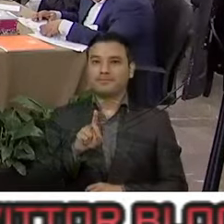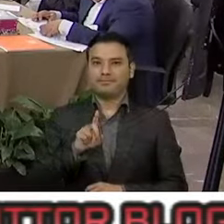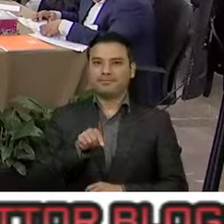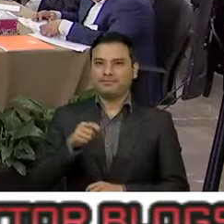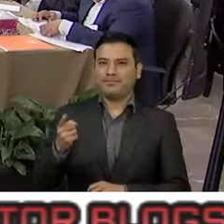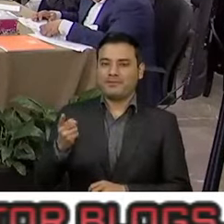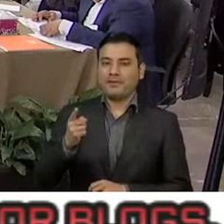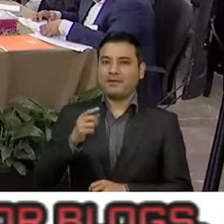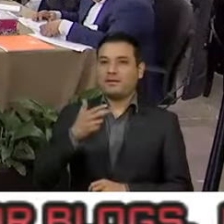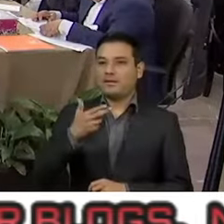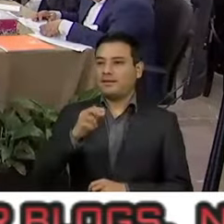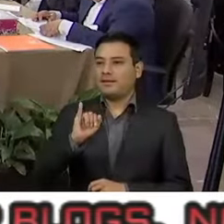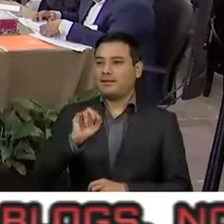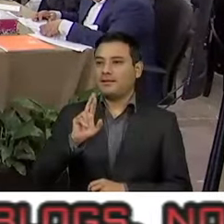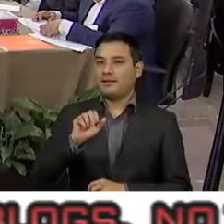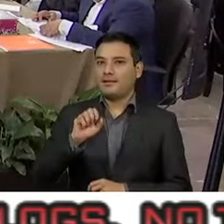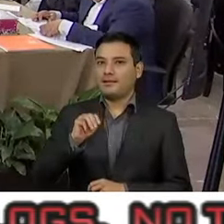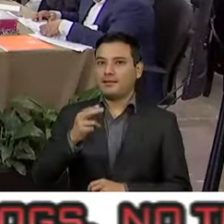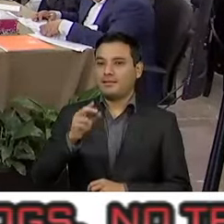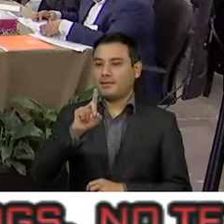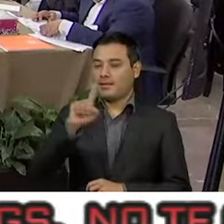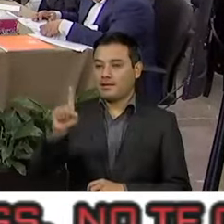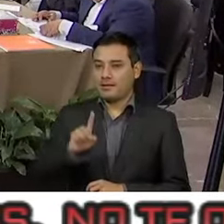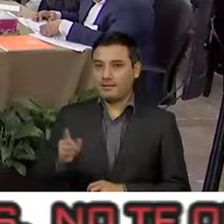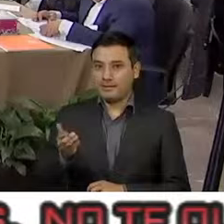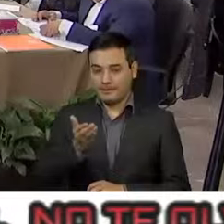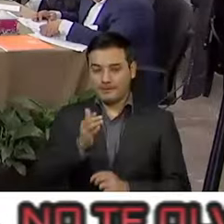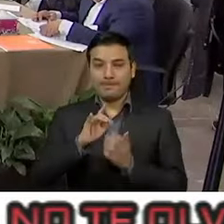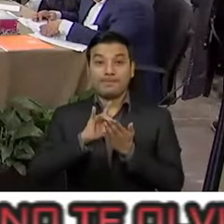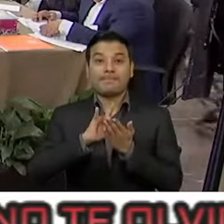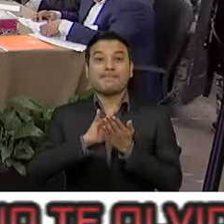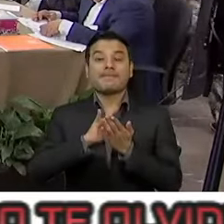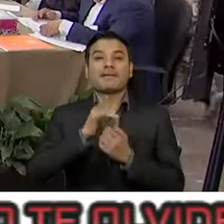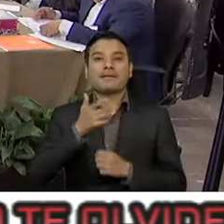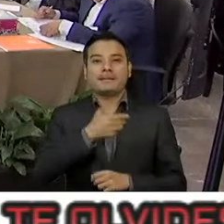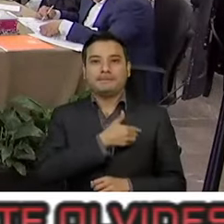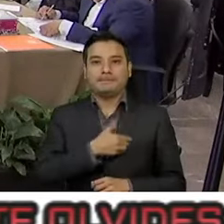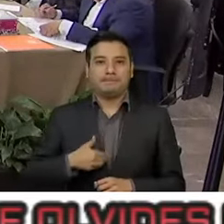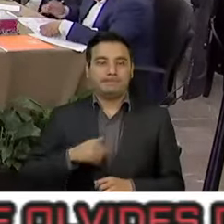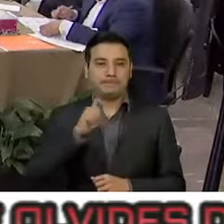señor representante. Muchas gracias, presidenta.